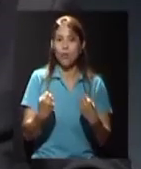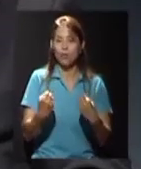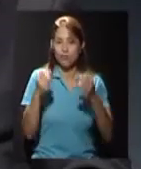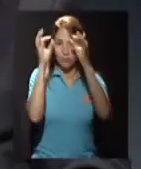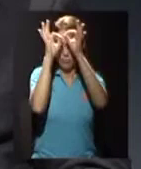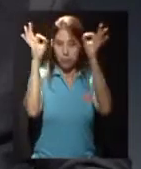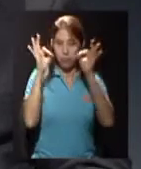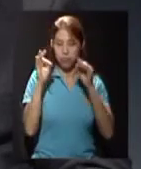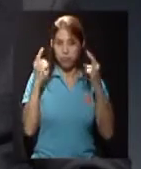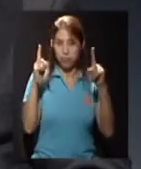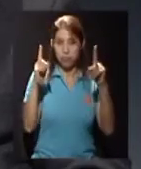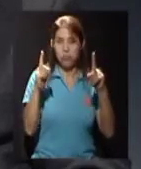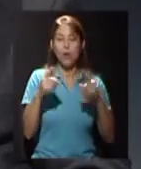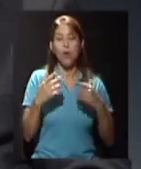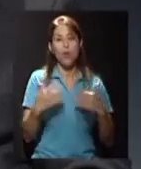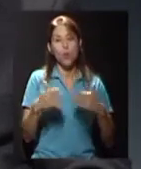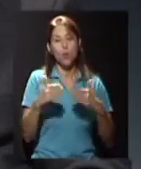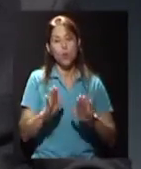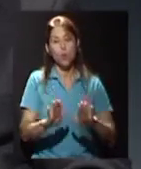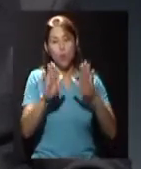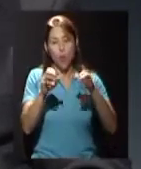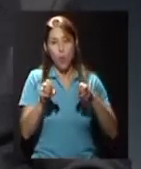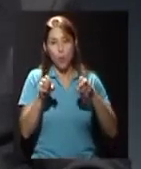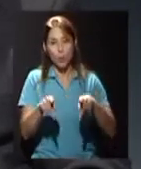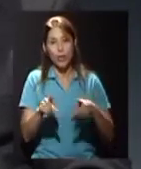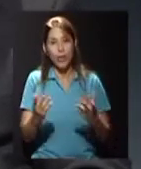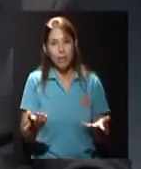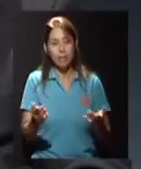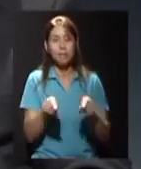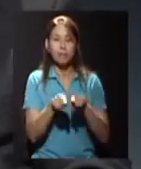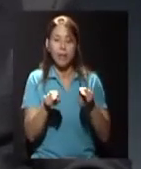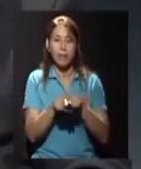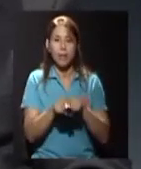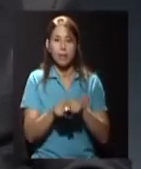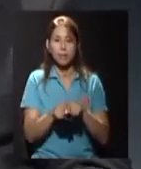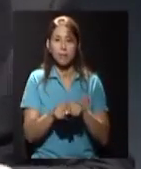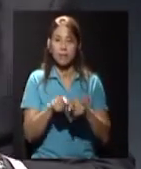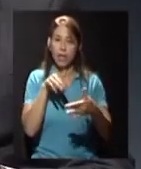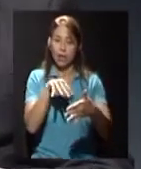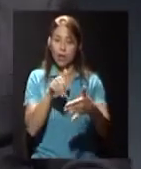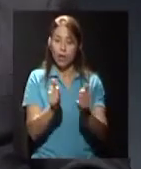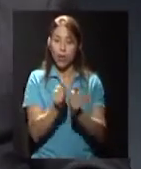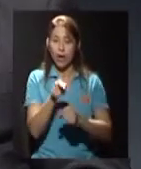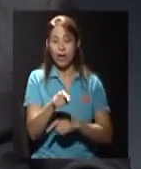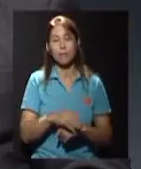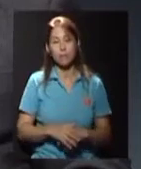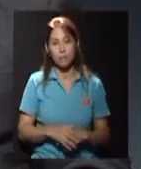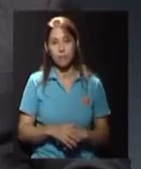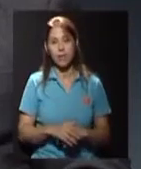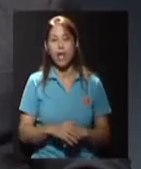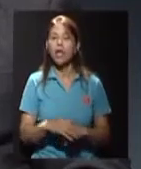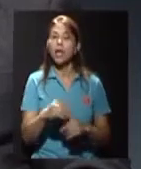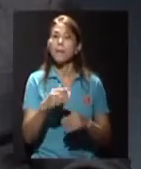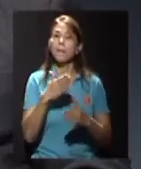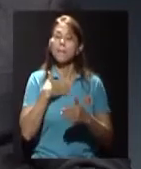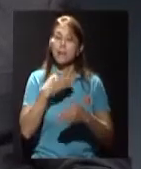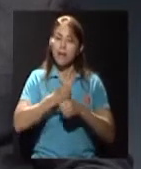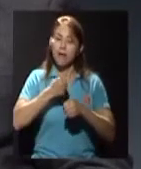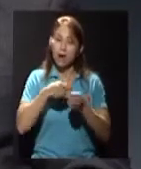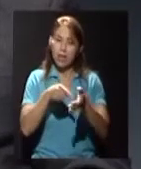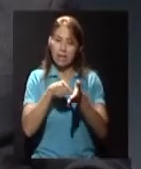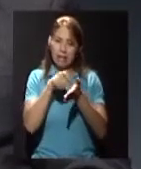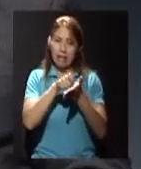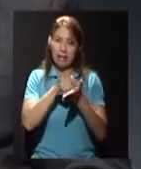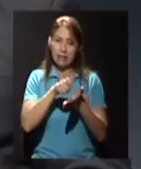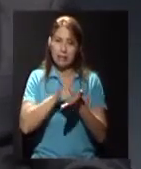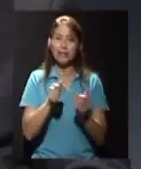y fue una gran oportunidad también haber podido estudiar con él hice el trabajo de tesis con él y lo